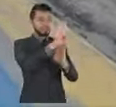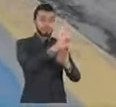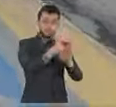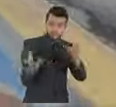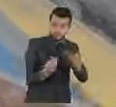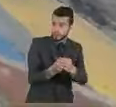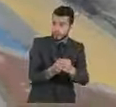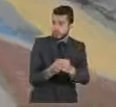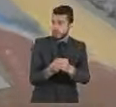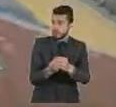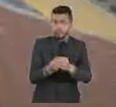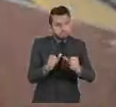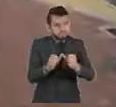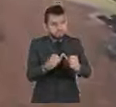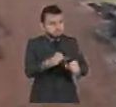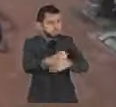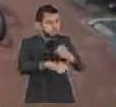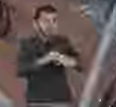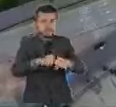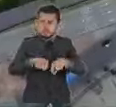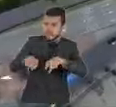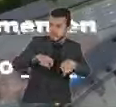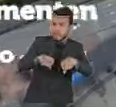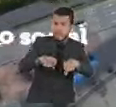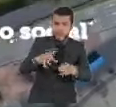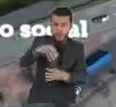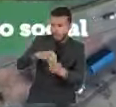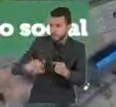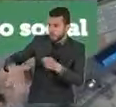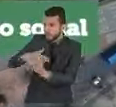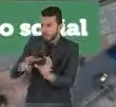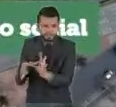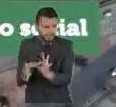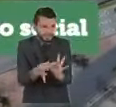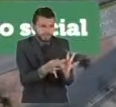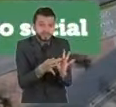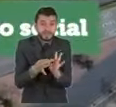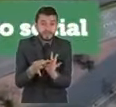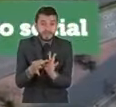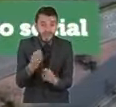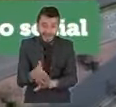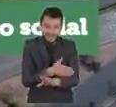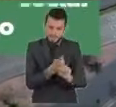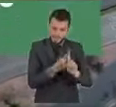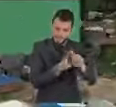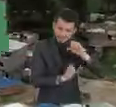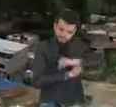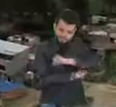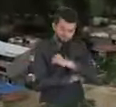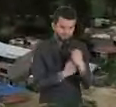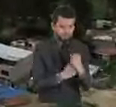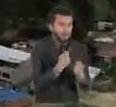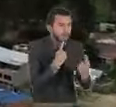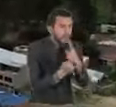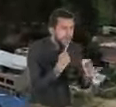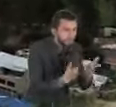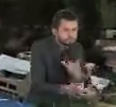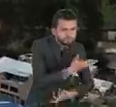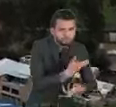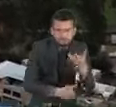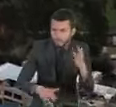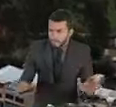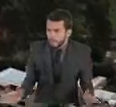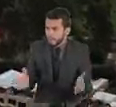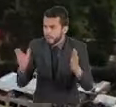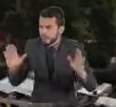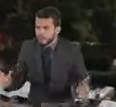incluyente, sostenible y competitiva, integrada con la región y cuyas bases se fundamenten en un amplio diálogo social que permita avanzar